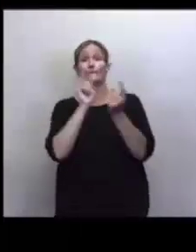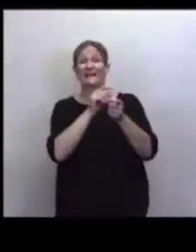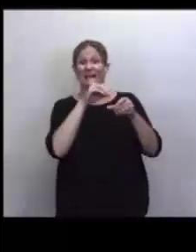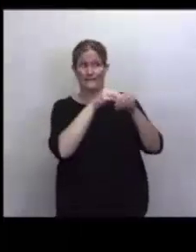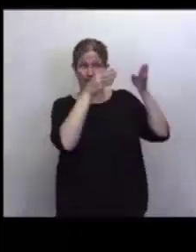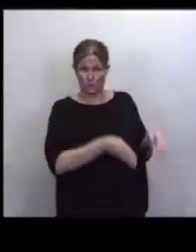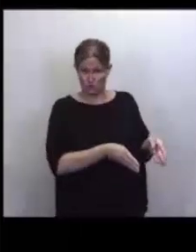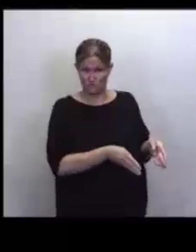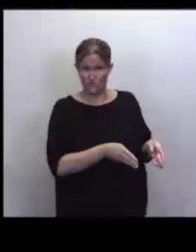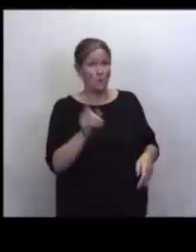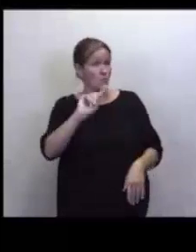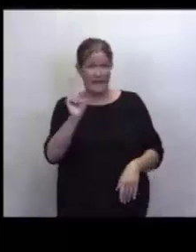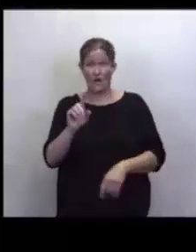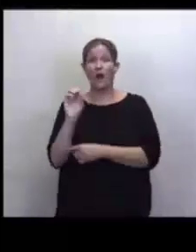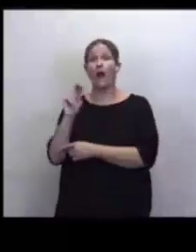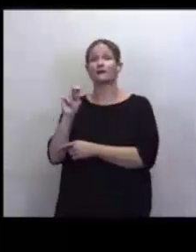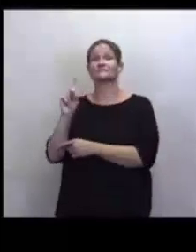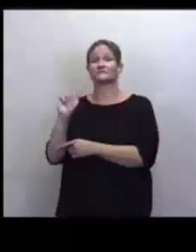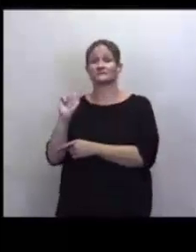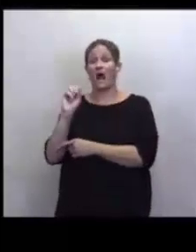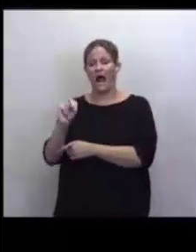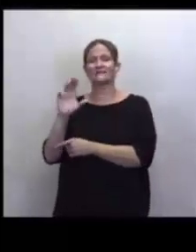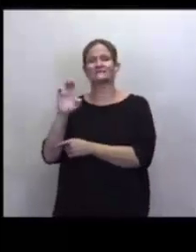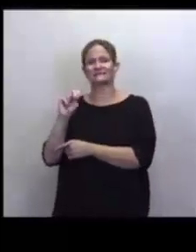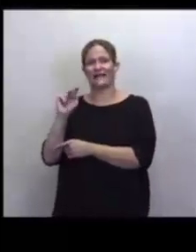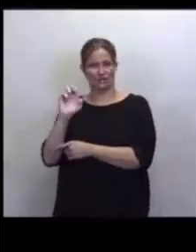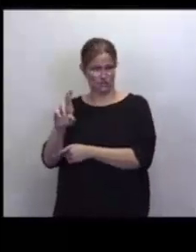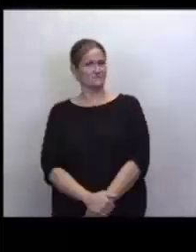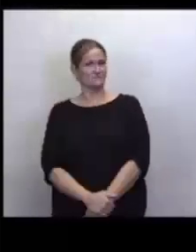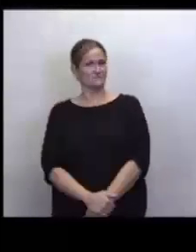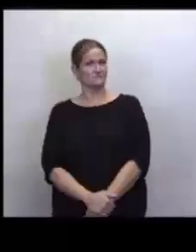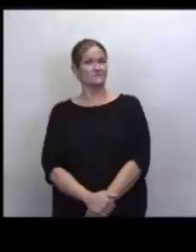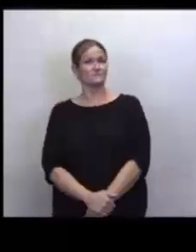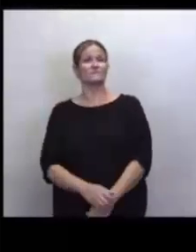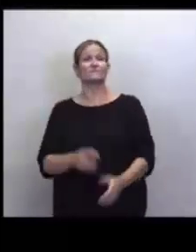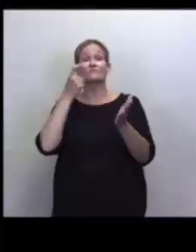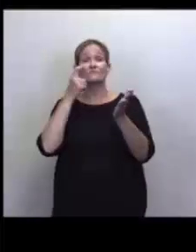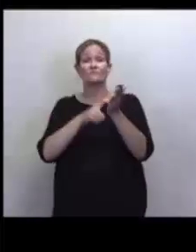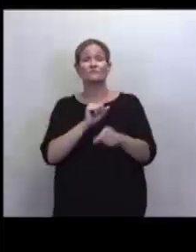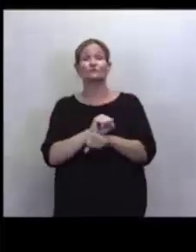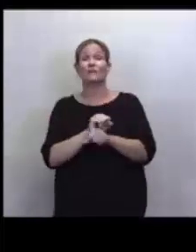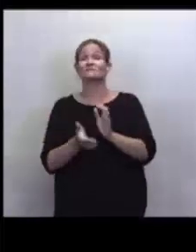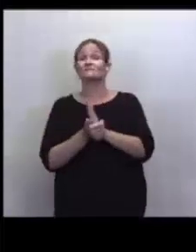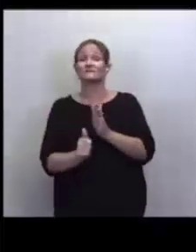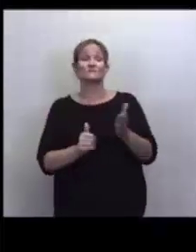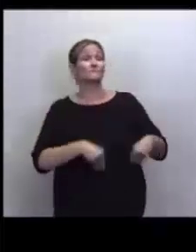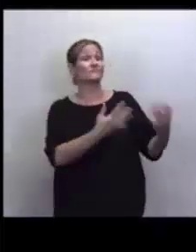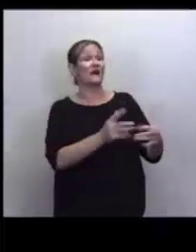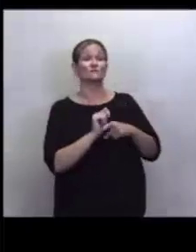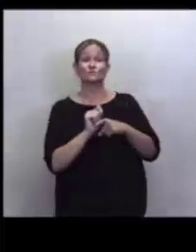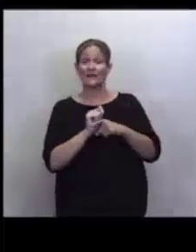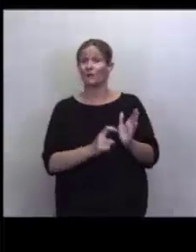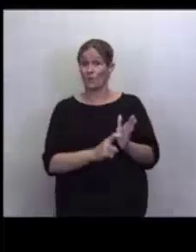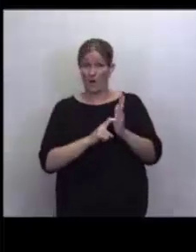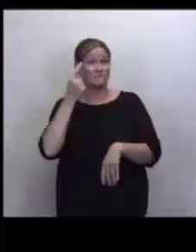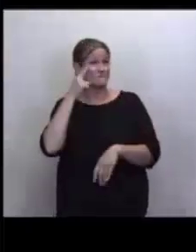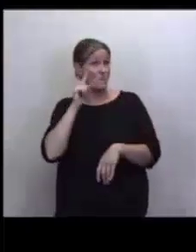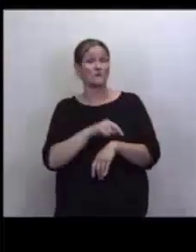Folletos informativos sobre todo el proyecto están disponibles en el On Center o